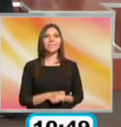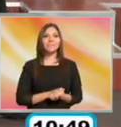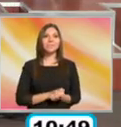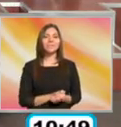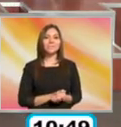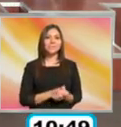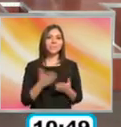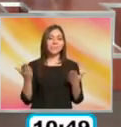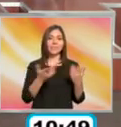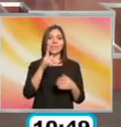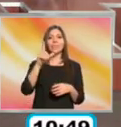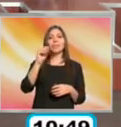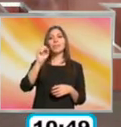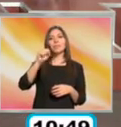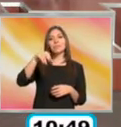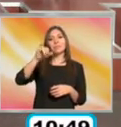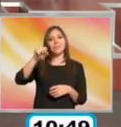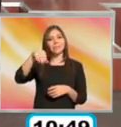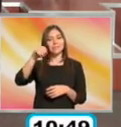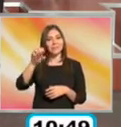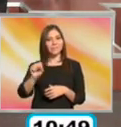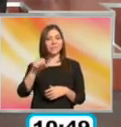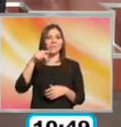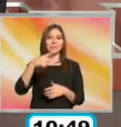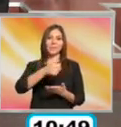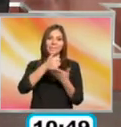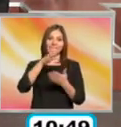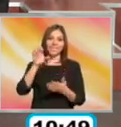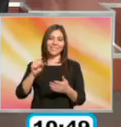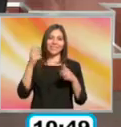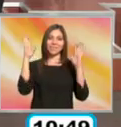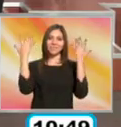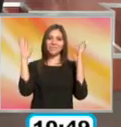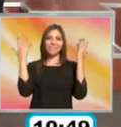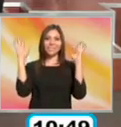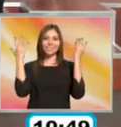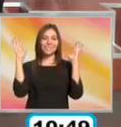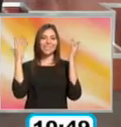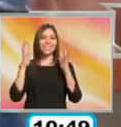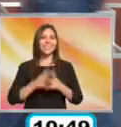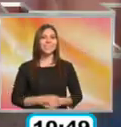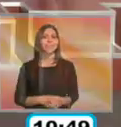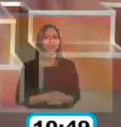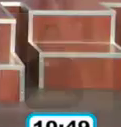Muy Adelante. amables. Ellos son los mismos en tus ciudades. ¡Fuerte el aplauso!